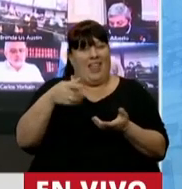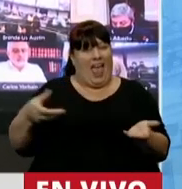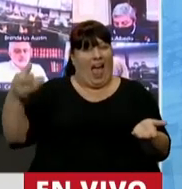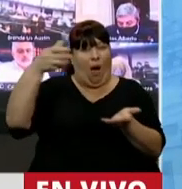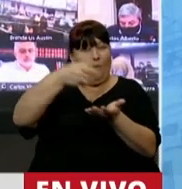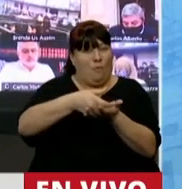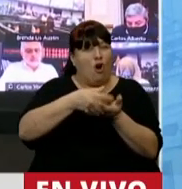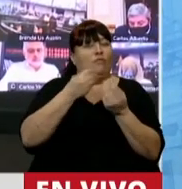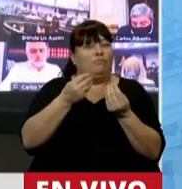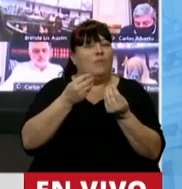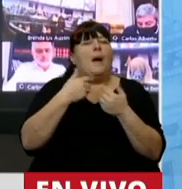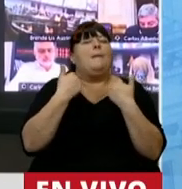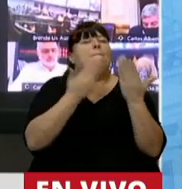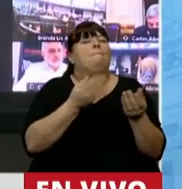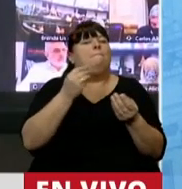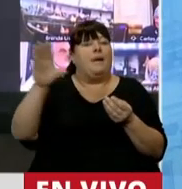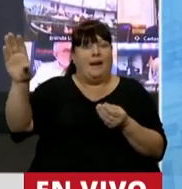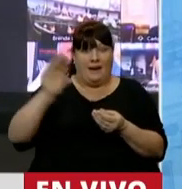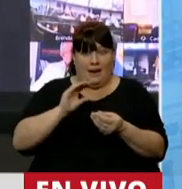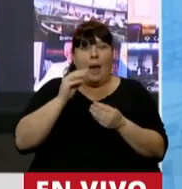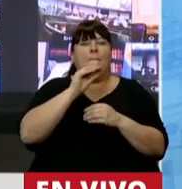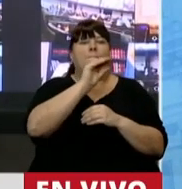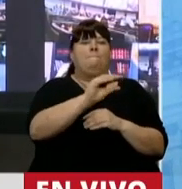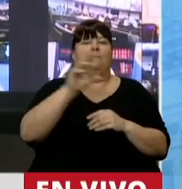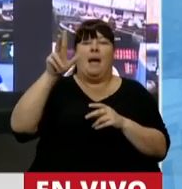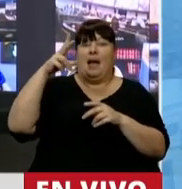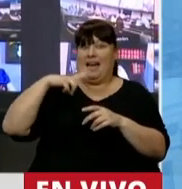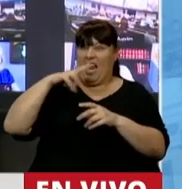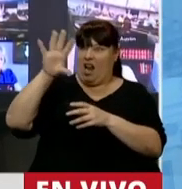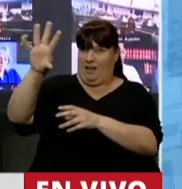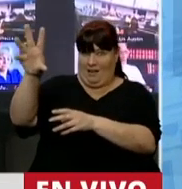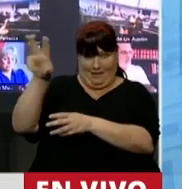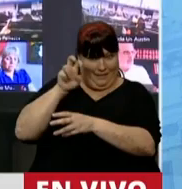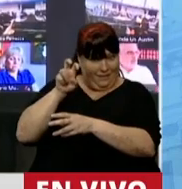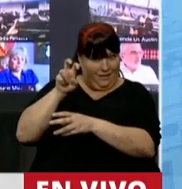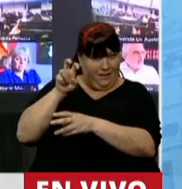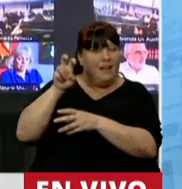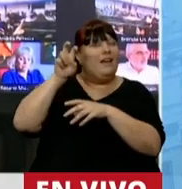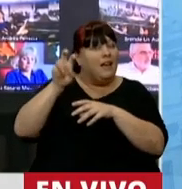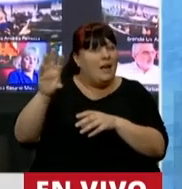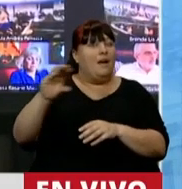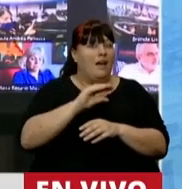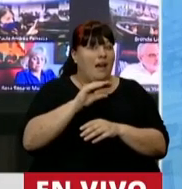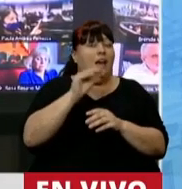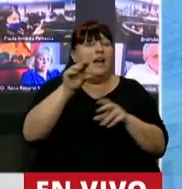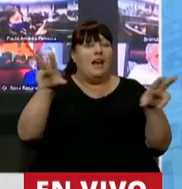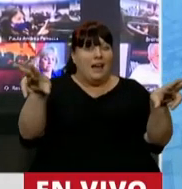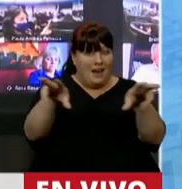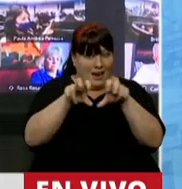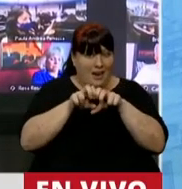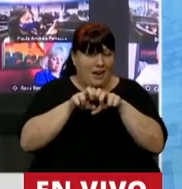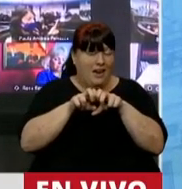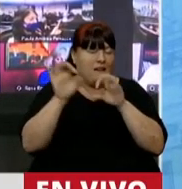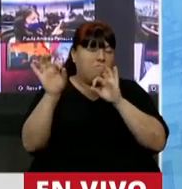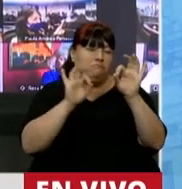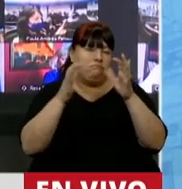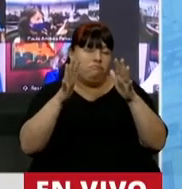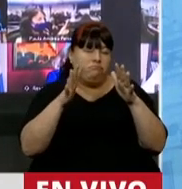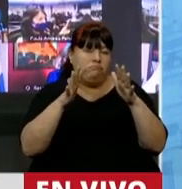aporte, y es que está dirigido a las personas más ricas del país, y la verdad que la recaudación